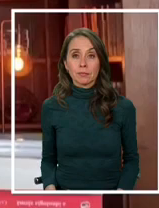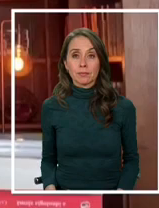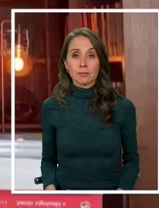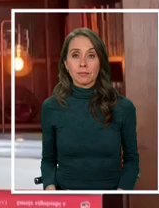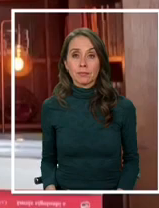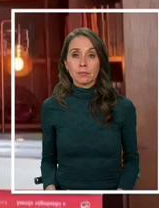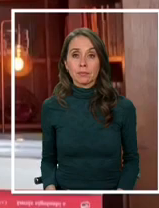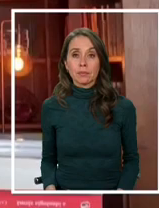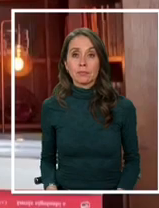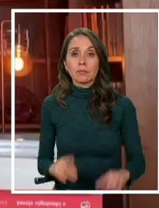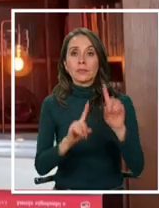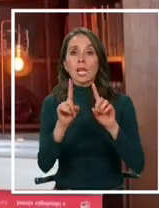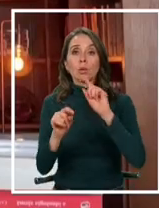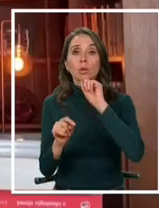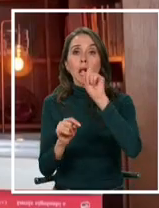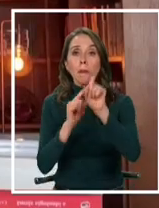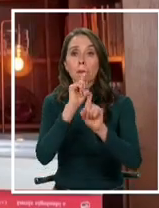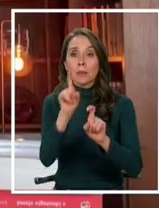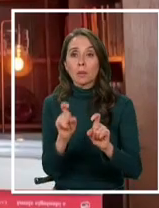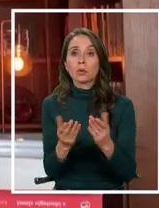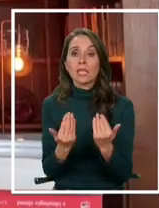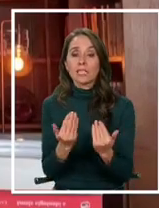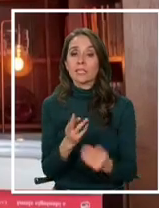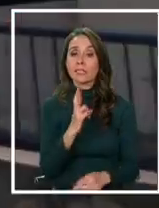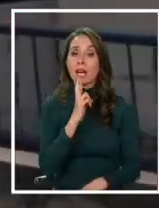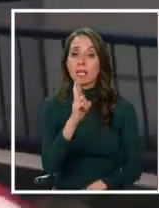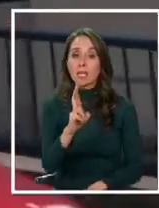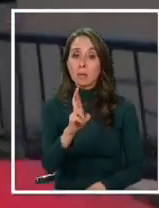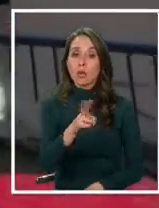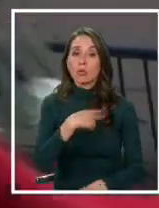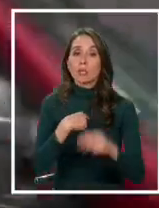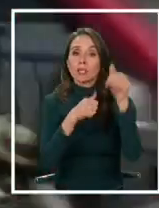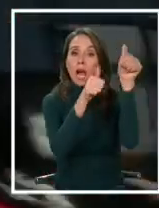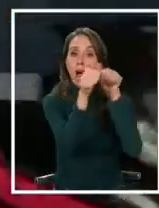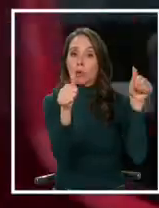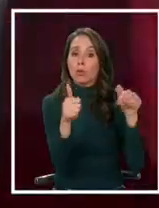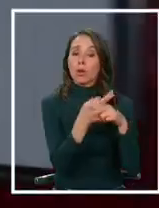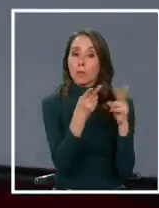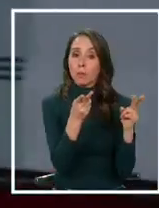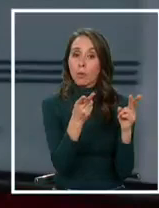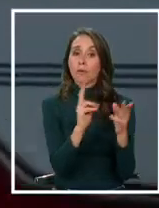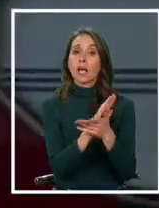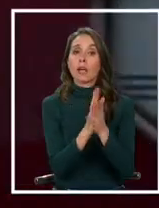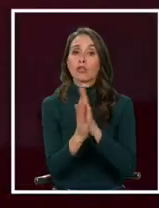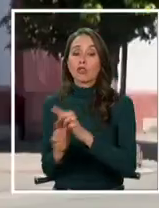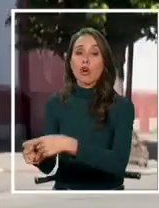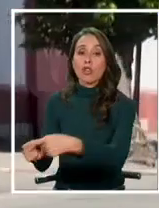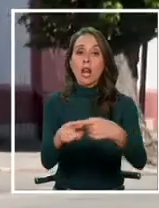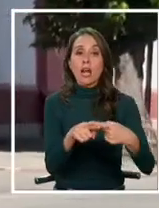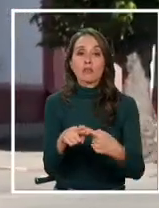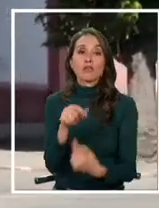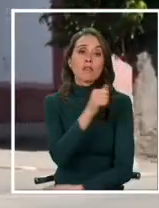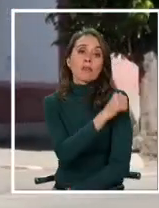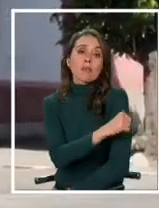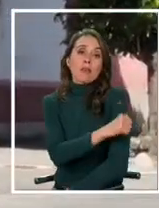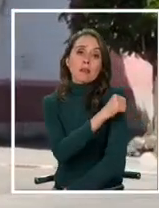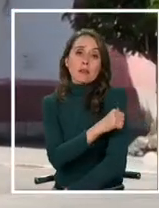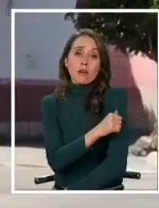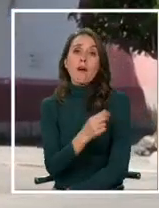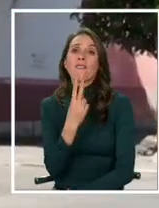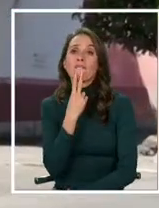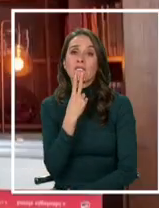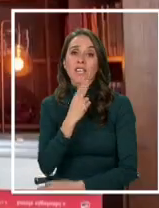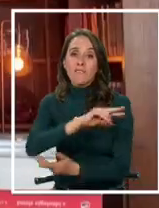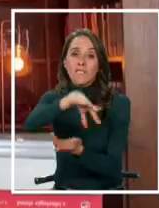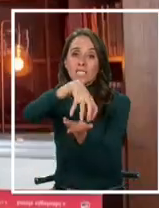fatales algunas preguntas necesitan ser respondidas por nuestras autoridades públicas y por toda la sociedad de Río de Janeiro que vive